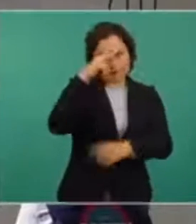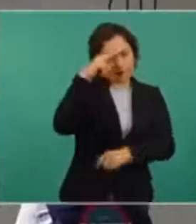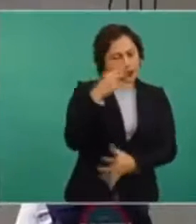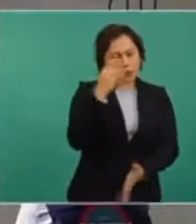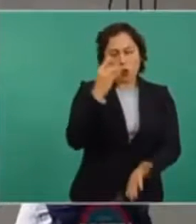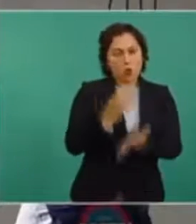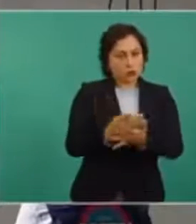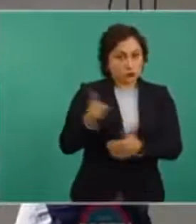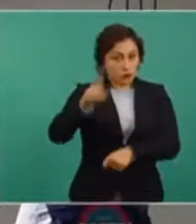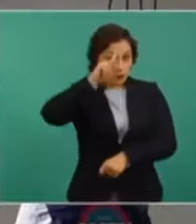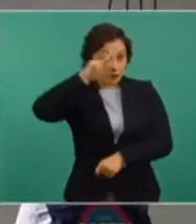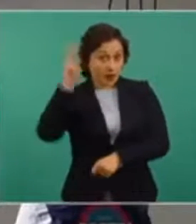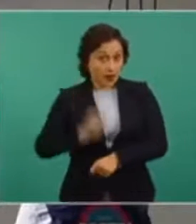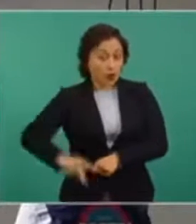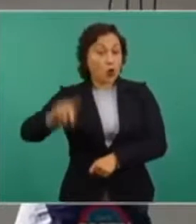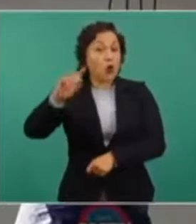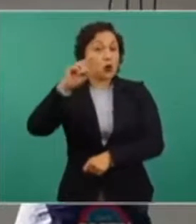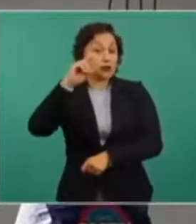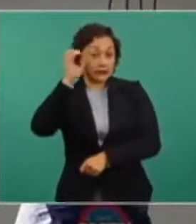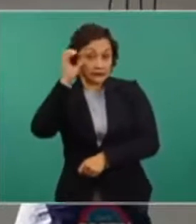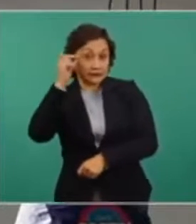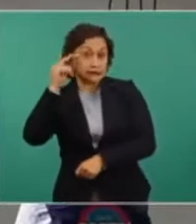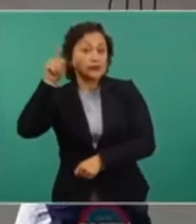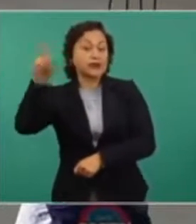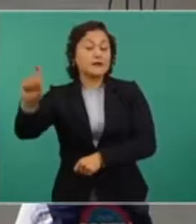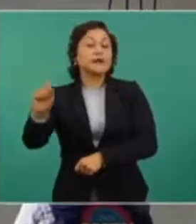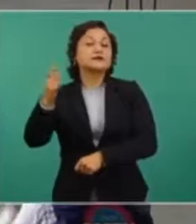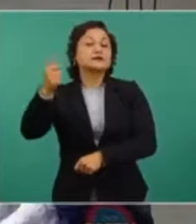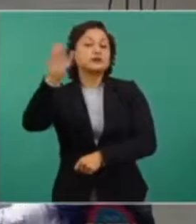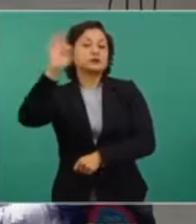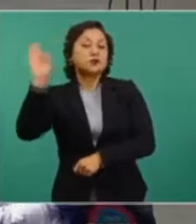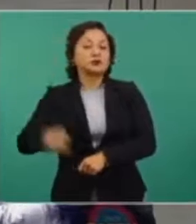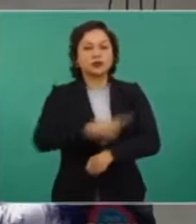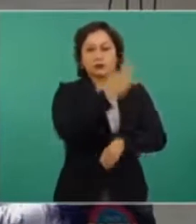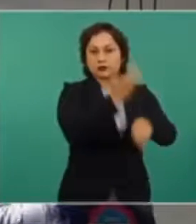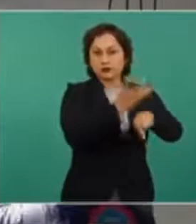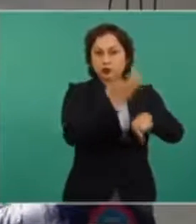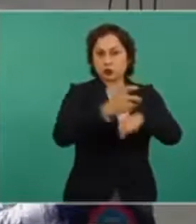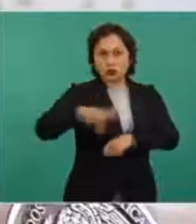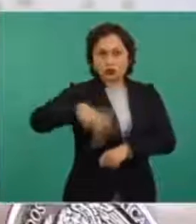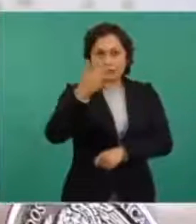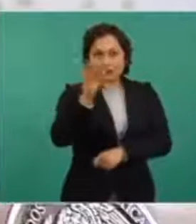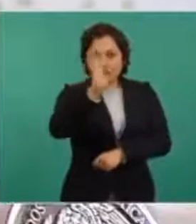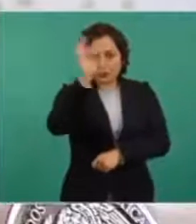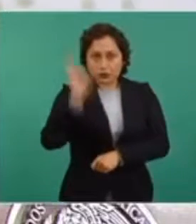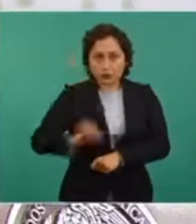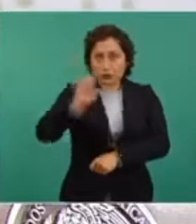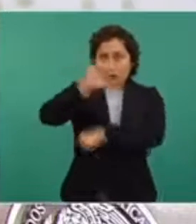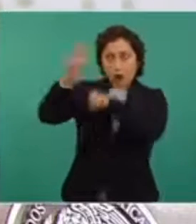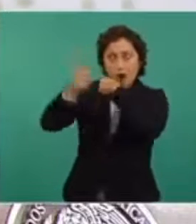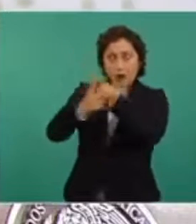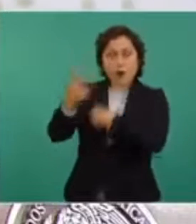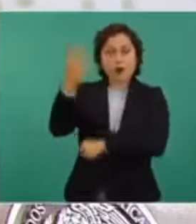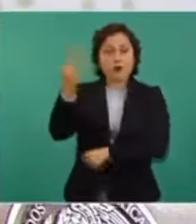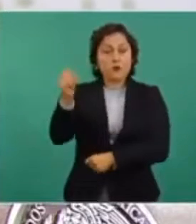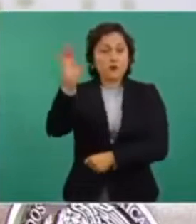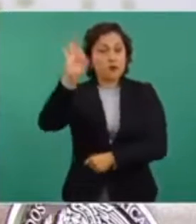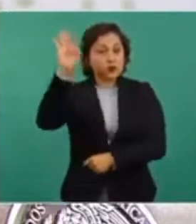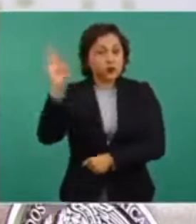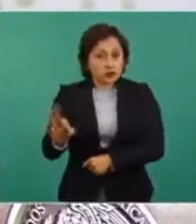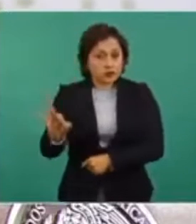China, que tiene el 26%, Estados Unidos con el 13%, Europa con el